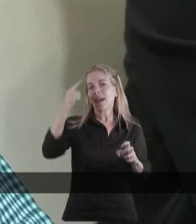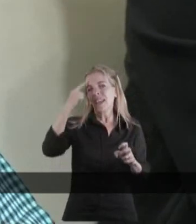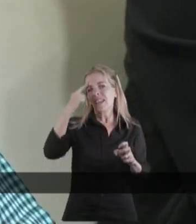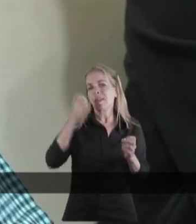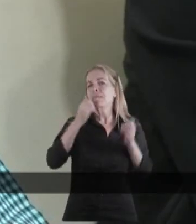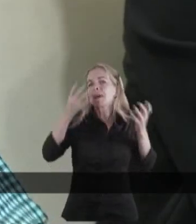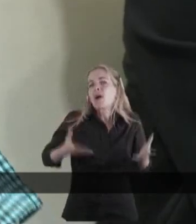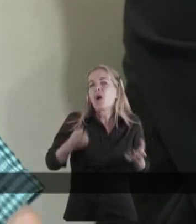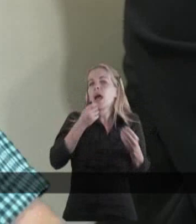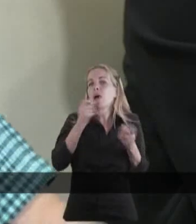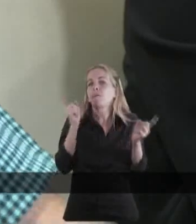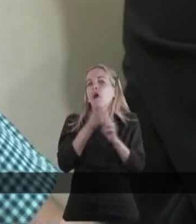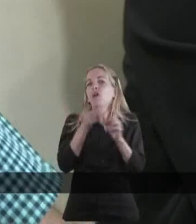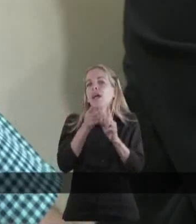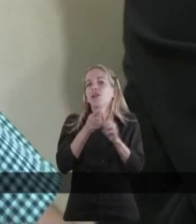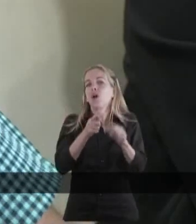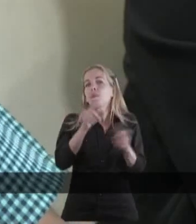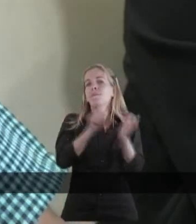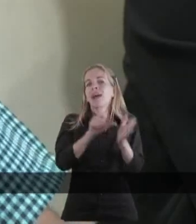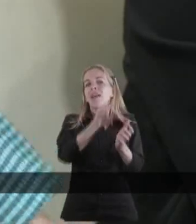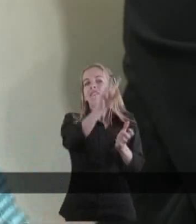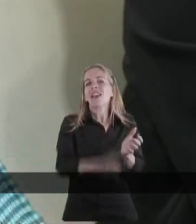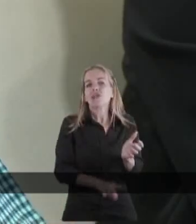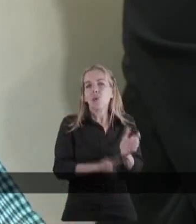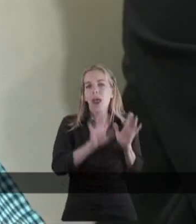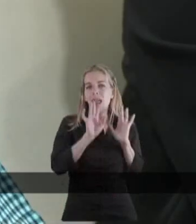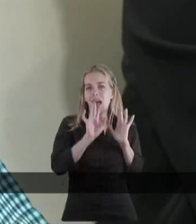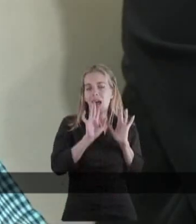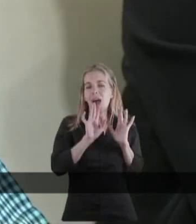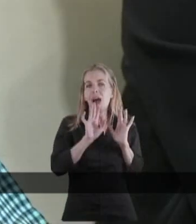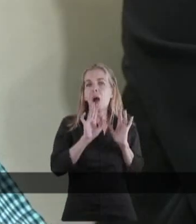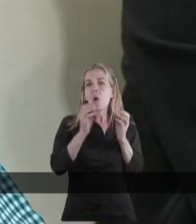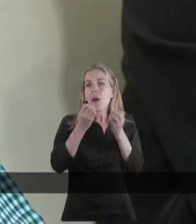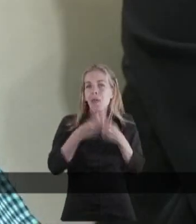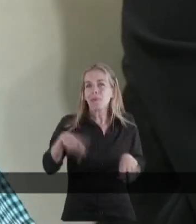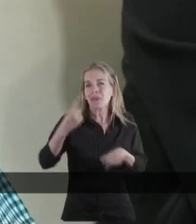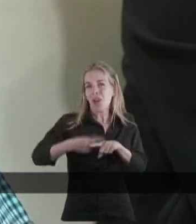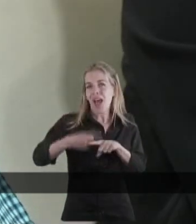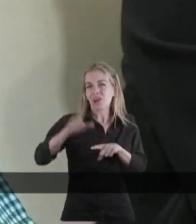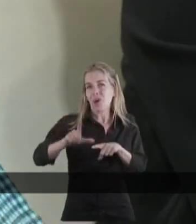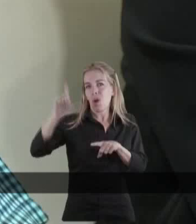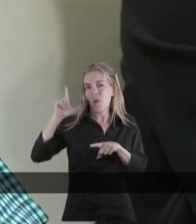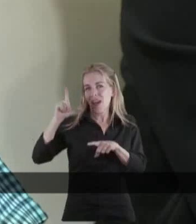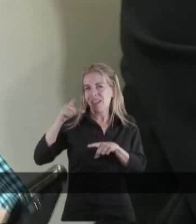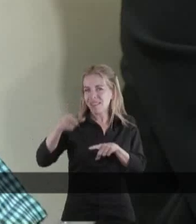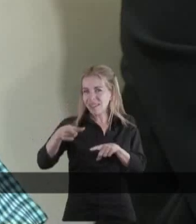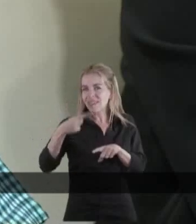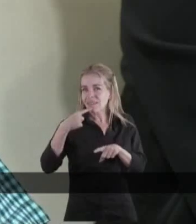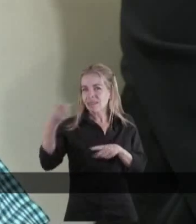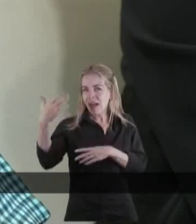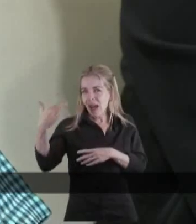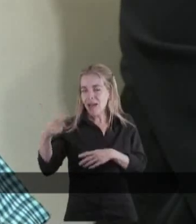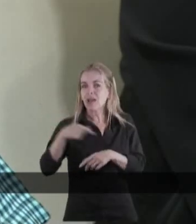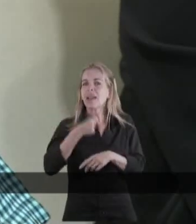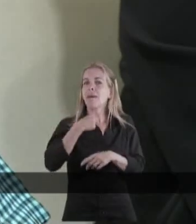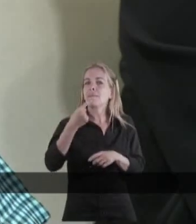en Venezuela. Lo propuso directamente en el comienzo de lo que fue el acto en el Salón Blanco. Le quiero preguntar en qué datos